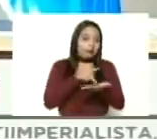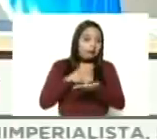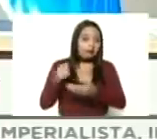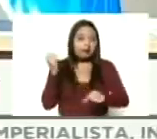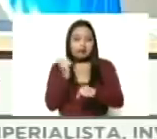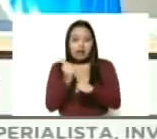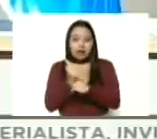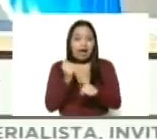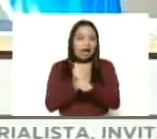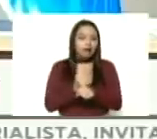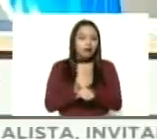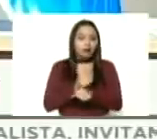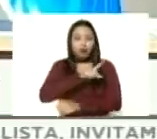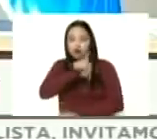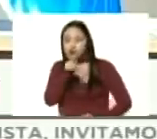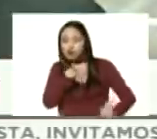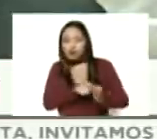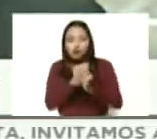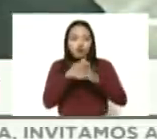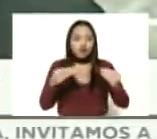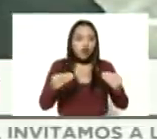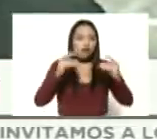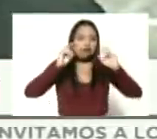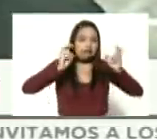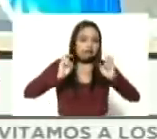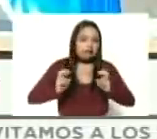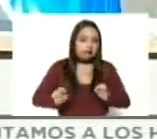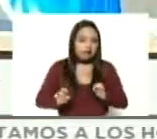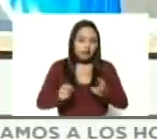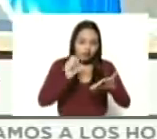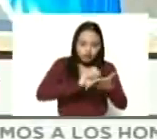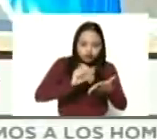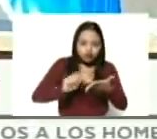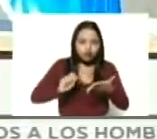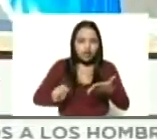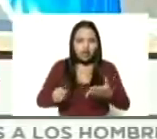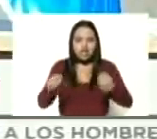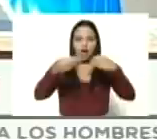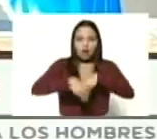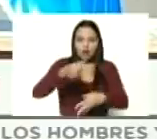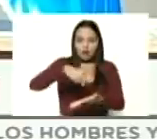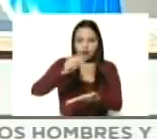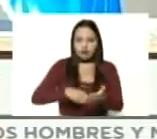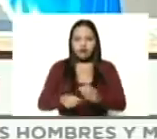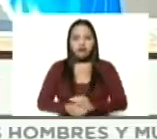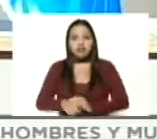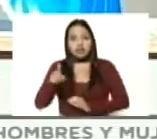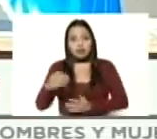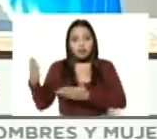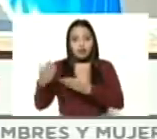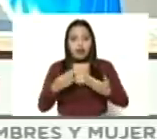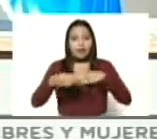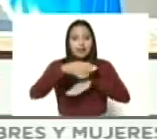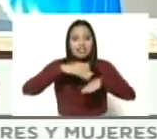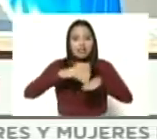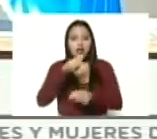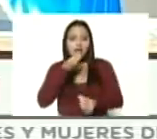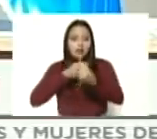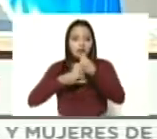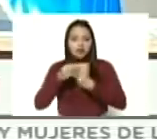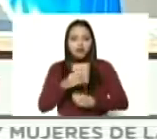trabajando la letra grande y la letra pequeña del acuerdo que hemos firmado. Está presente también el ministro de